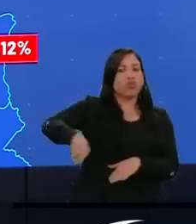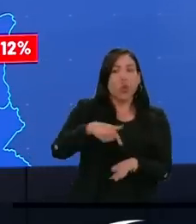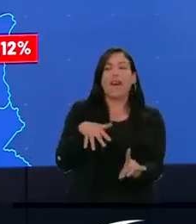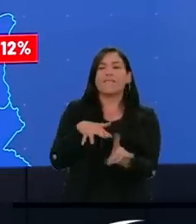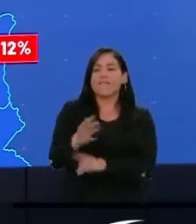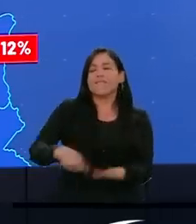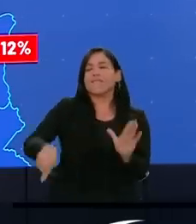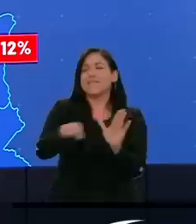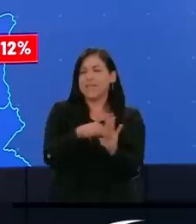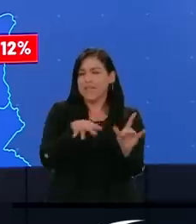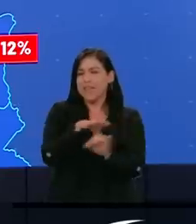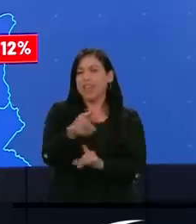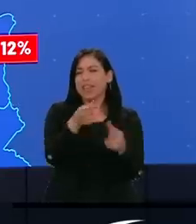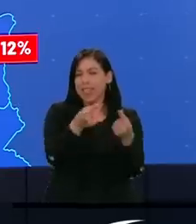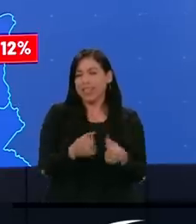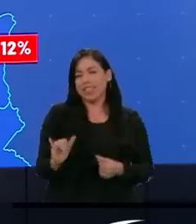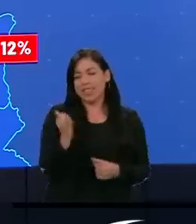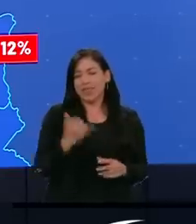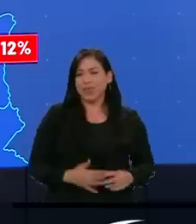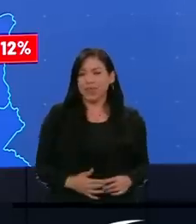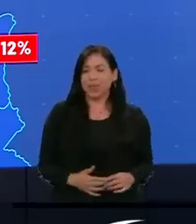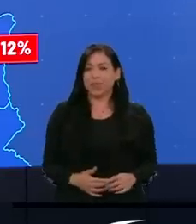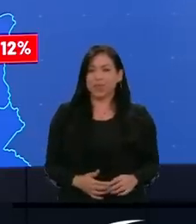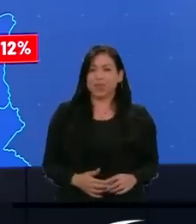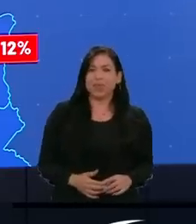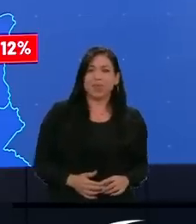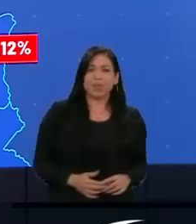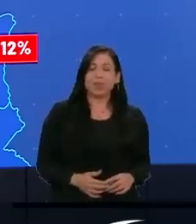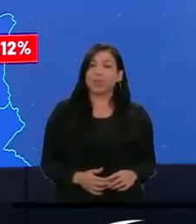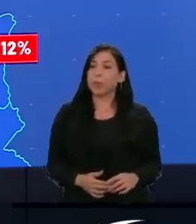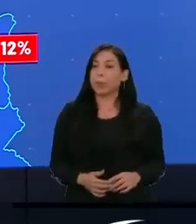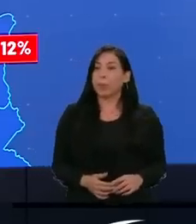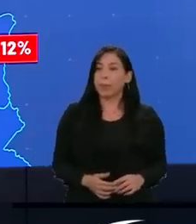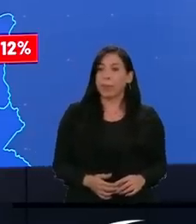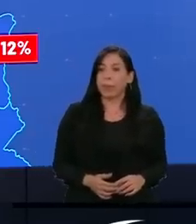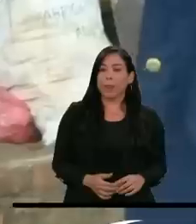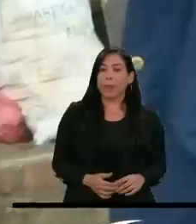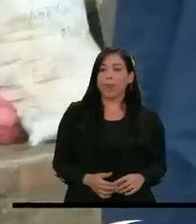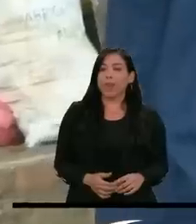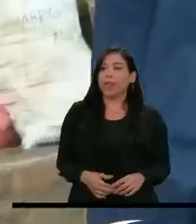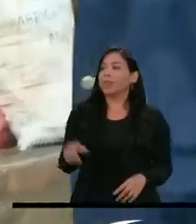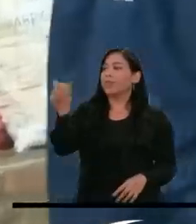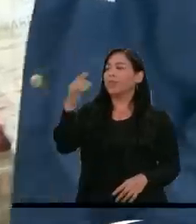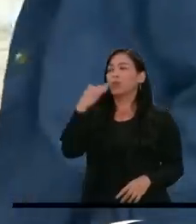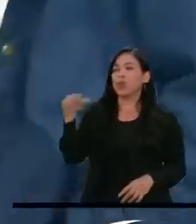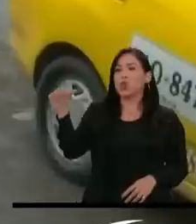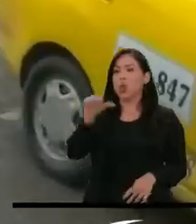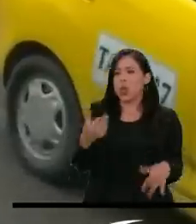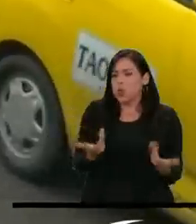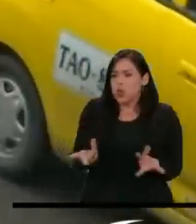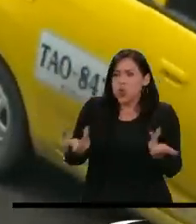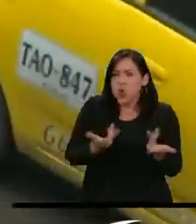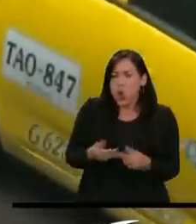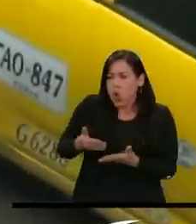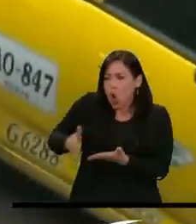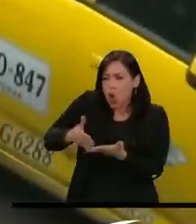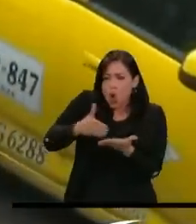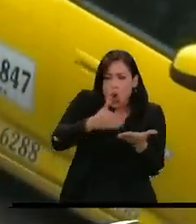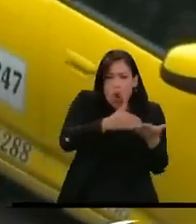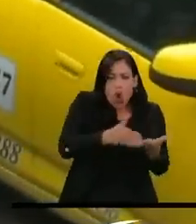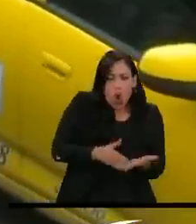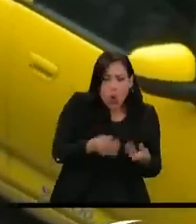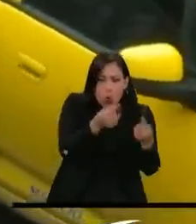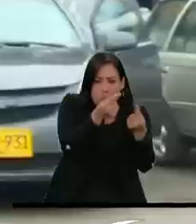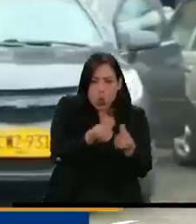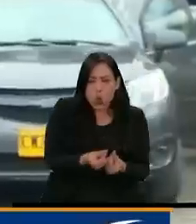influyeron negativamente las cifras. Doña Miriam cuenta las monedas que le sobraron luego de hacer el mercado